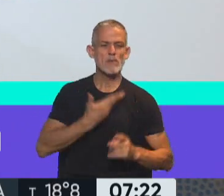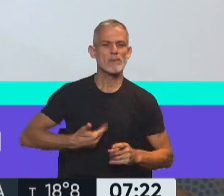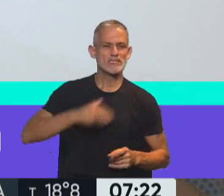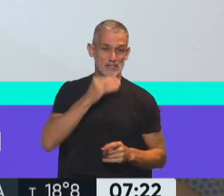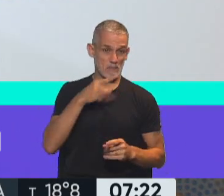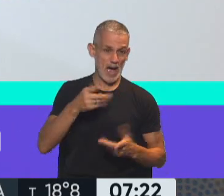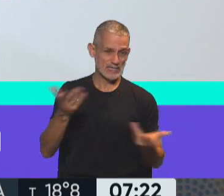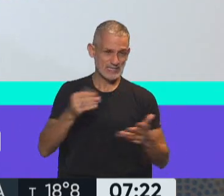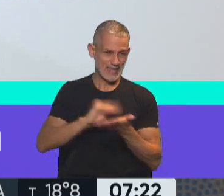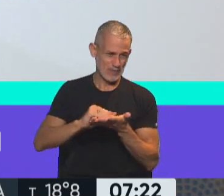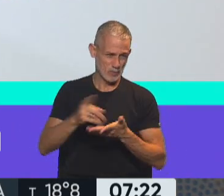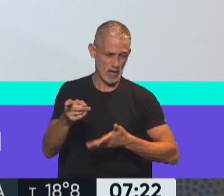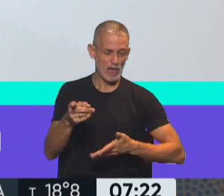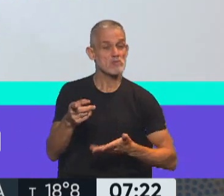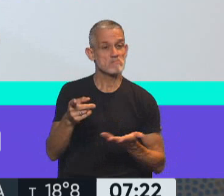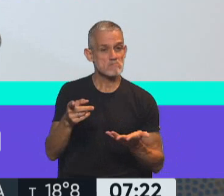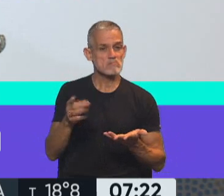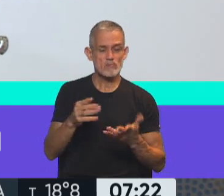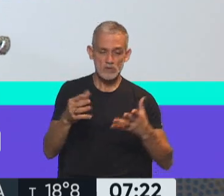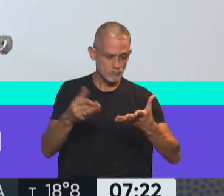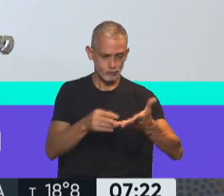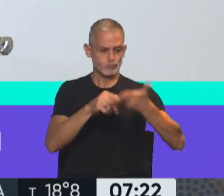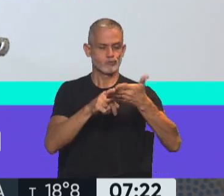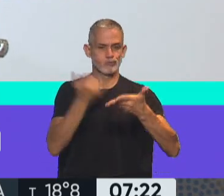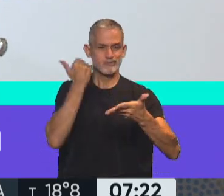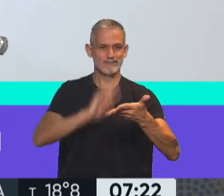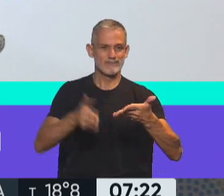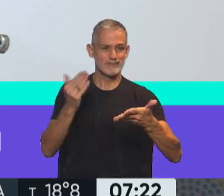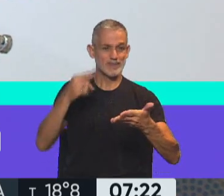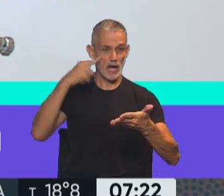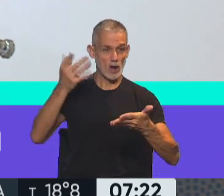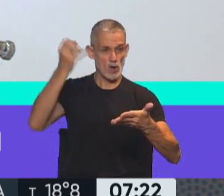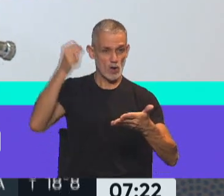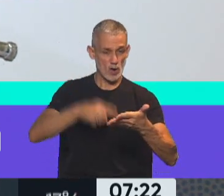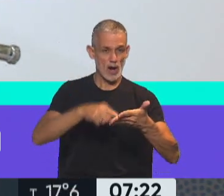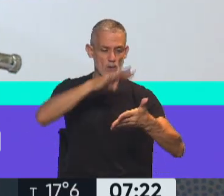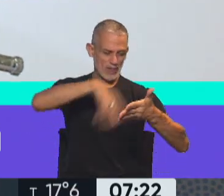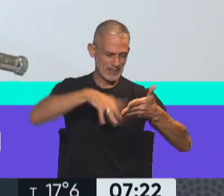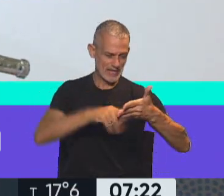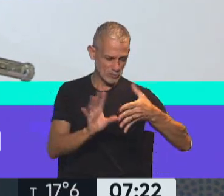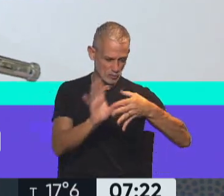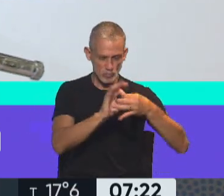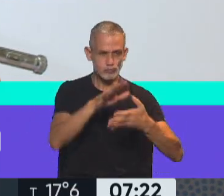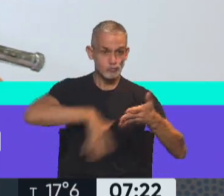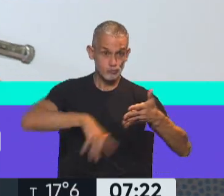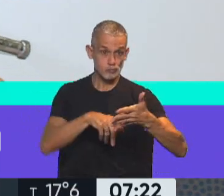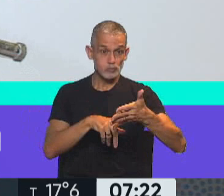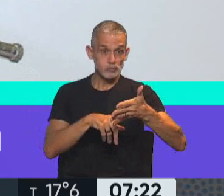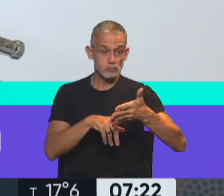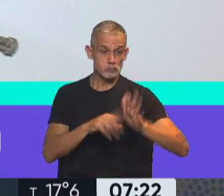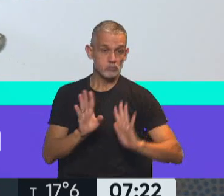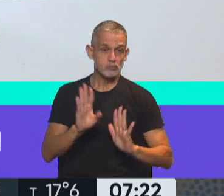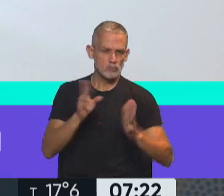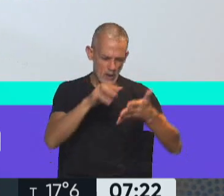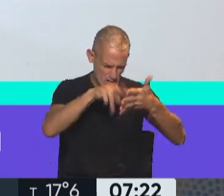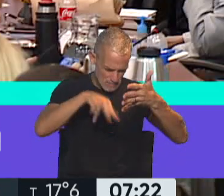cámara y bueno se ha logrado por suerte un texto unificado que no encuentren